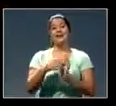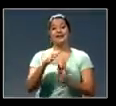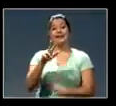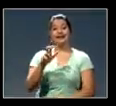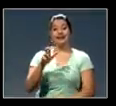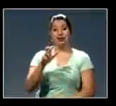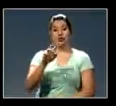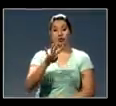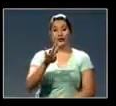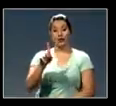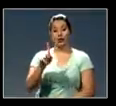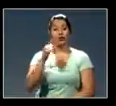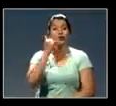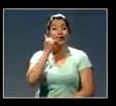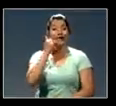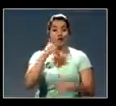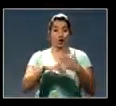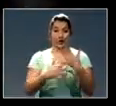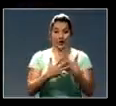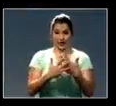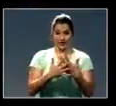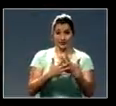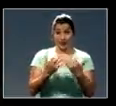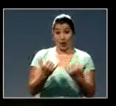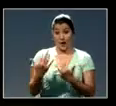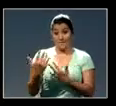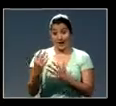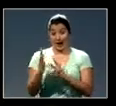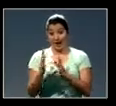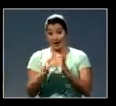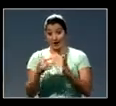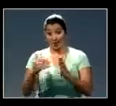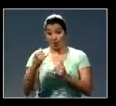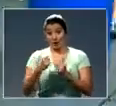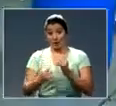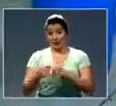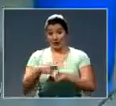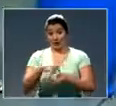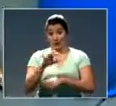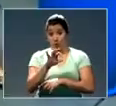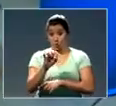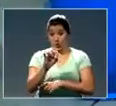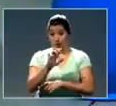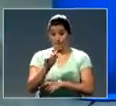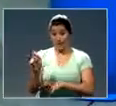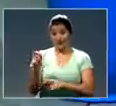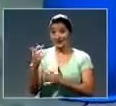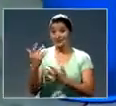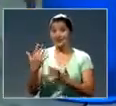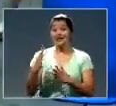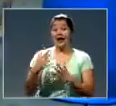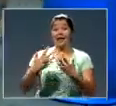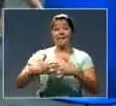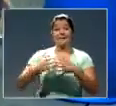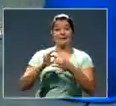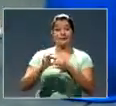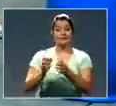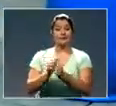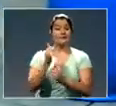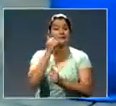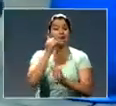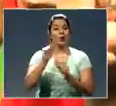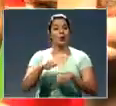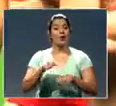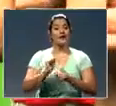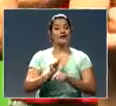en las cárceles del país. Se espera que en abril, cuando finalice el plazo de 9 meses, las operadoras de servicios celulares implementen las medidas